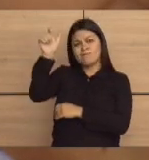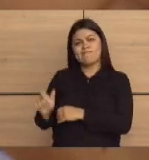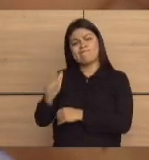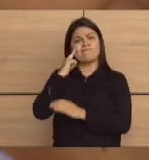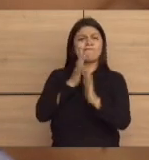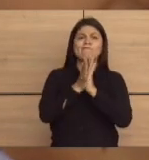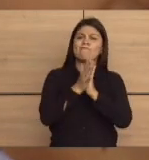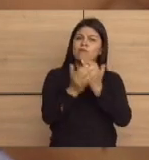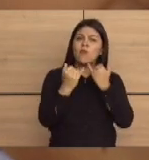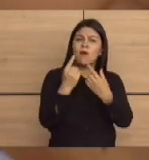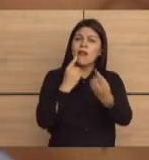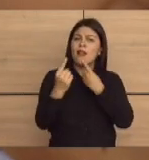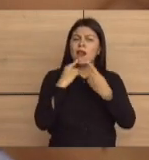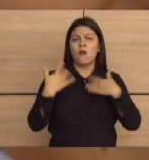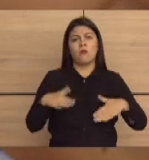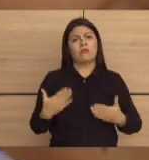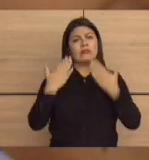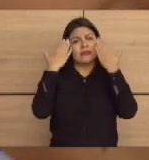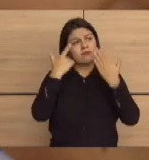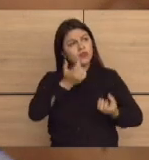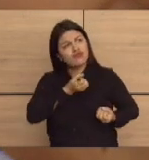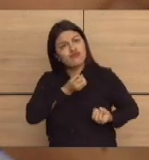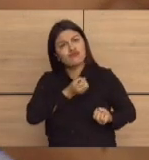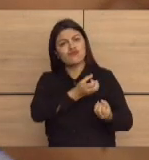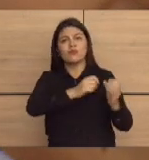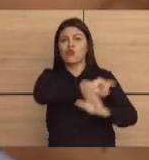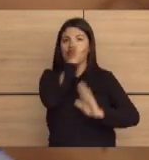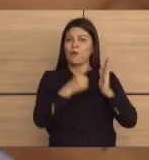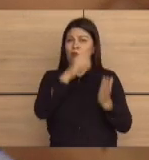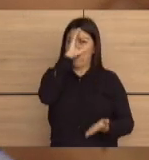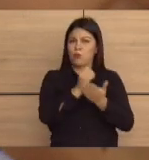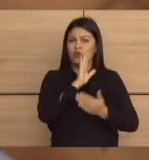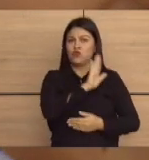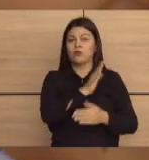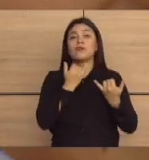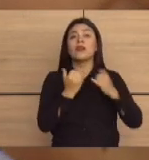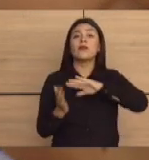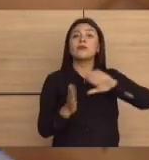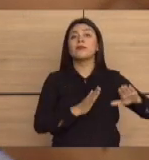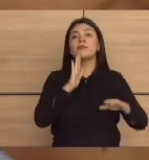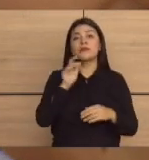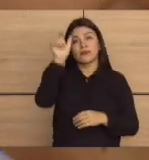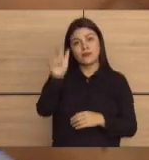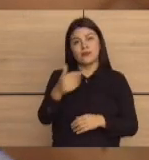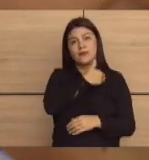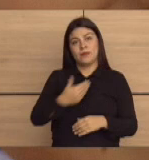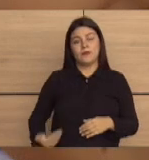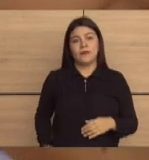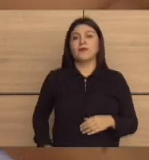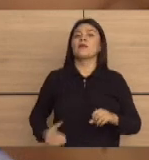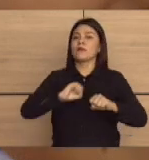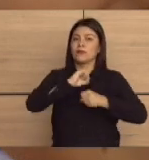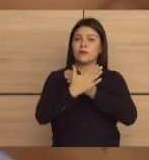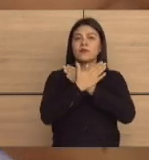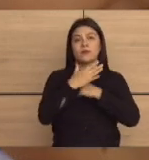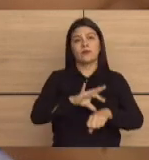enriquecer esta conversación con sus aportes y puntos de vista. A continuación, quiero invitar al señor presidente de la República,